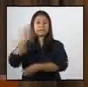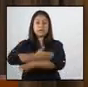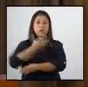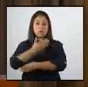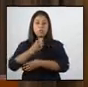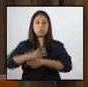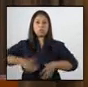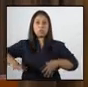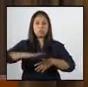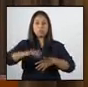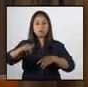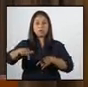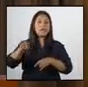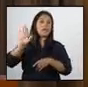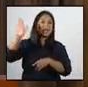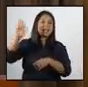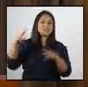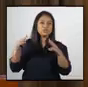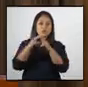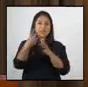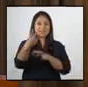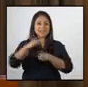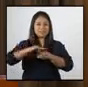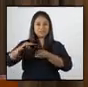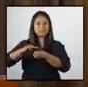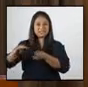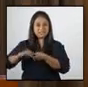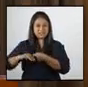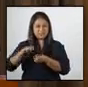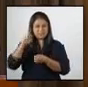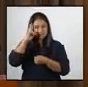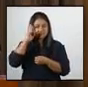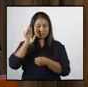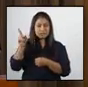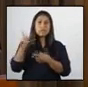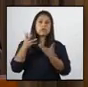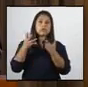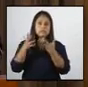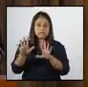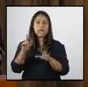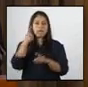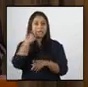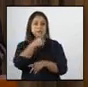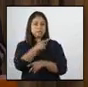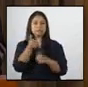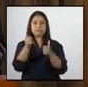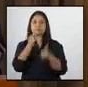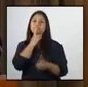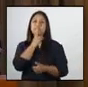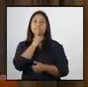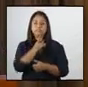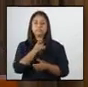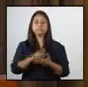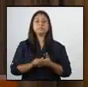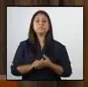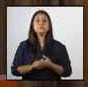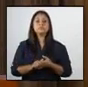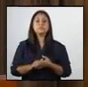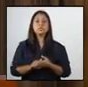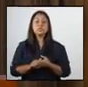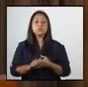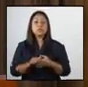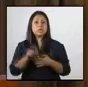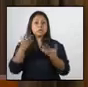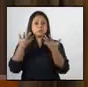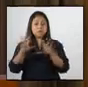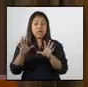la santa catarina ixtahuacán y santa lucía utatlán del departamento de sololá han arrojado ya los primeros resultados se han